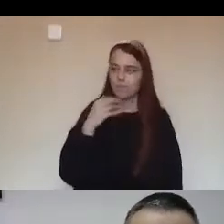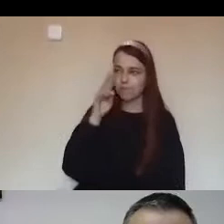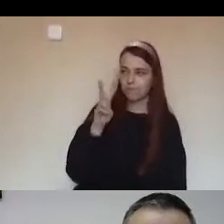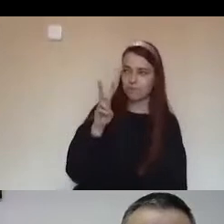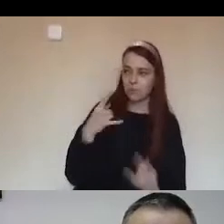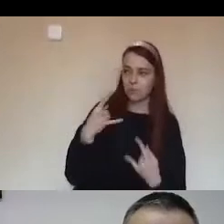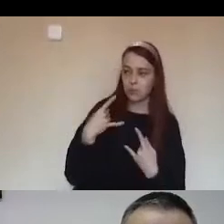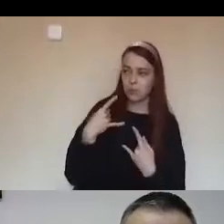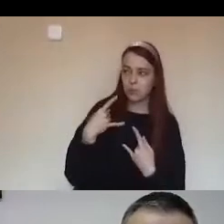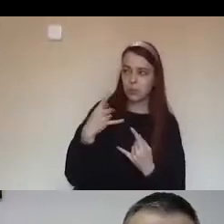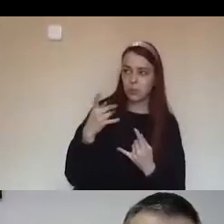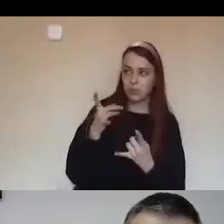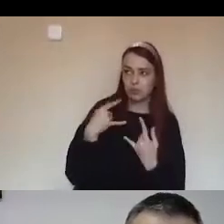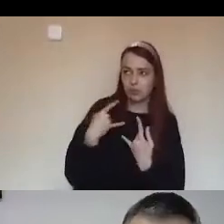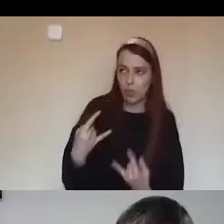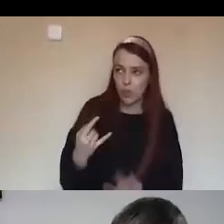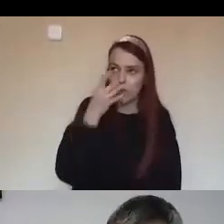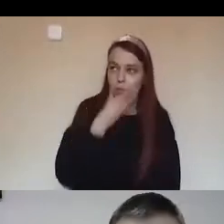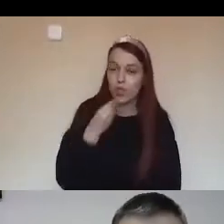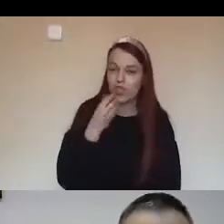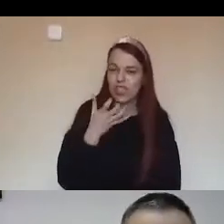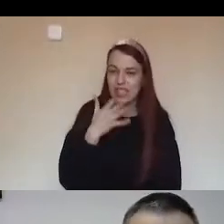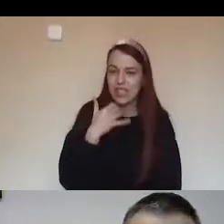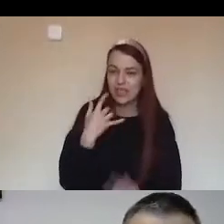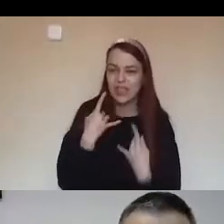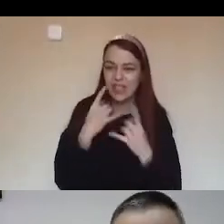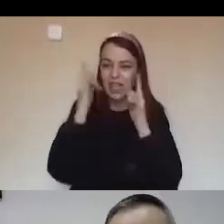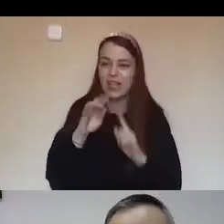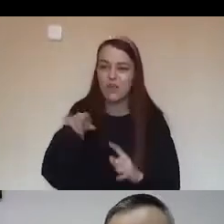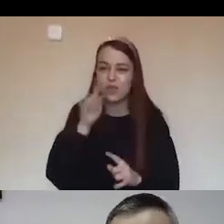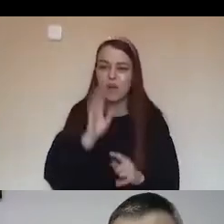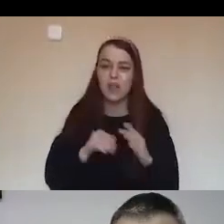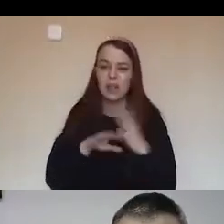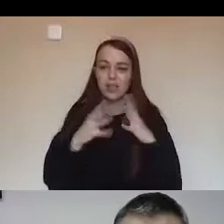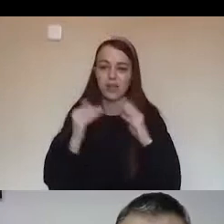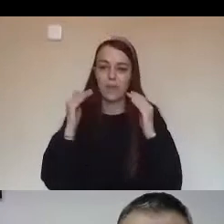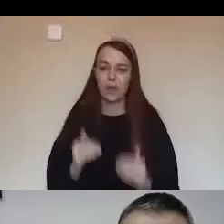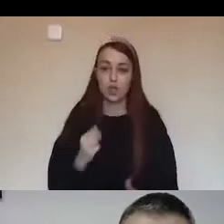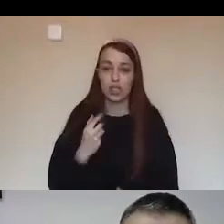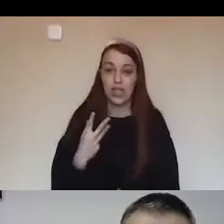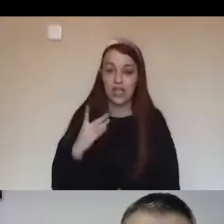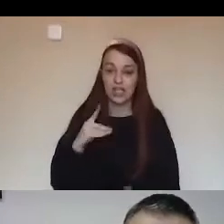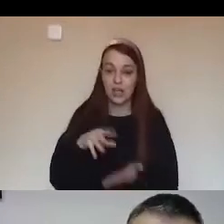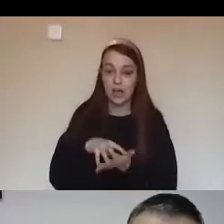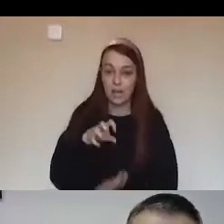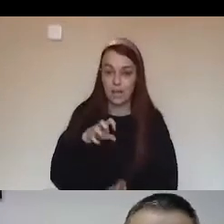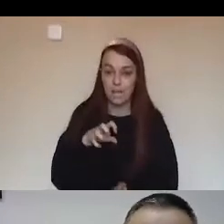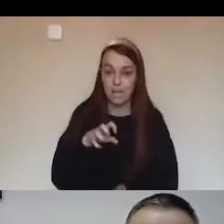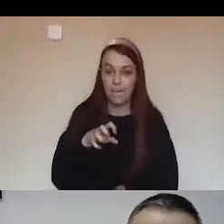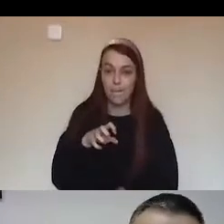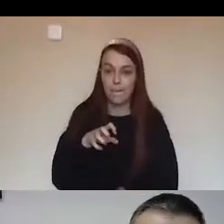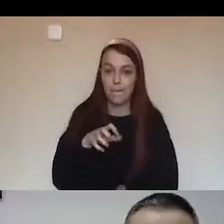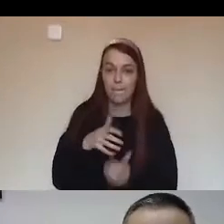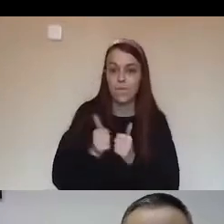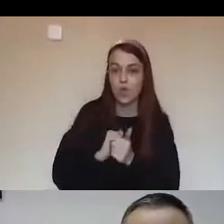atractiva. Lo que no es atractivo lo rechazamos y es menos accesible. La revolución del 3D en los museos. ¿Cómo podemos hacer réplicas